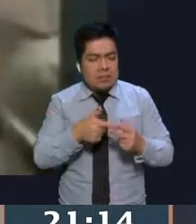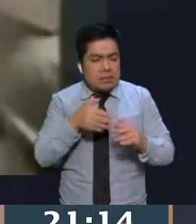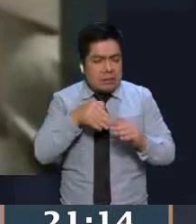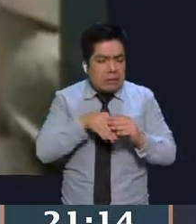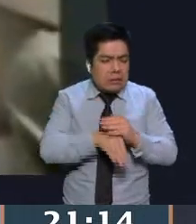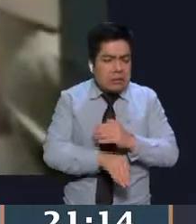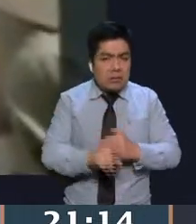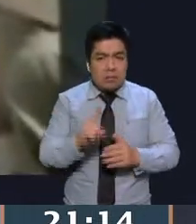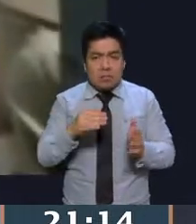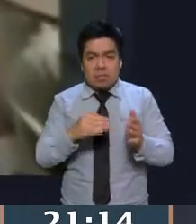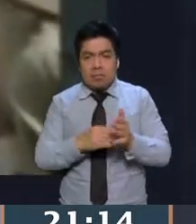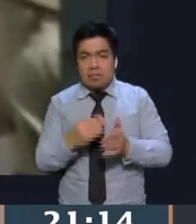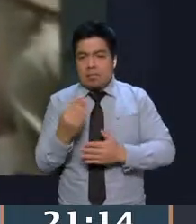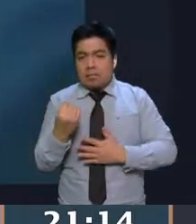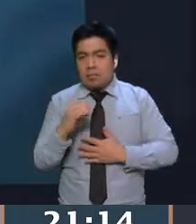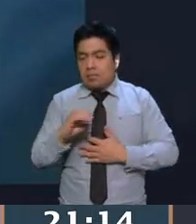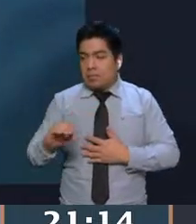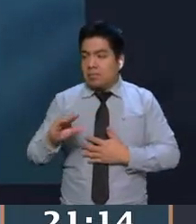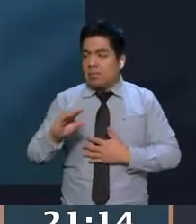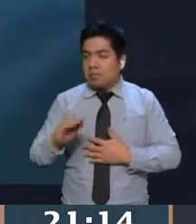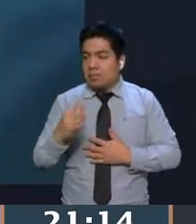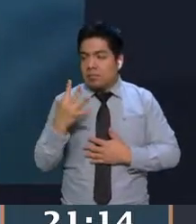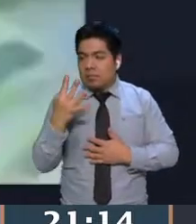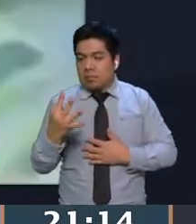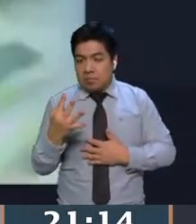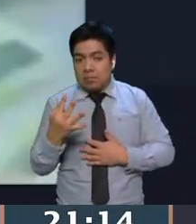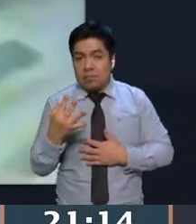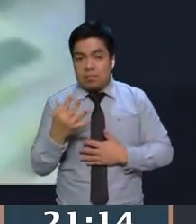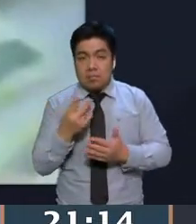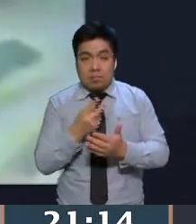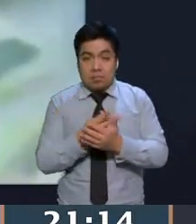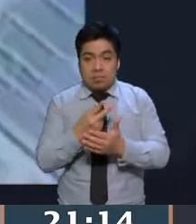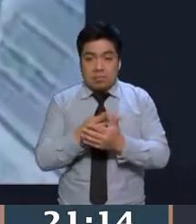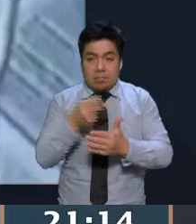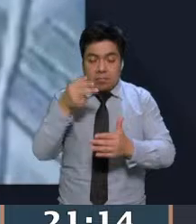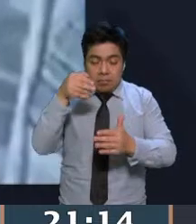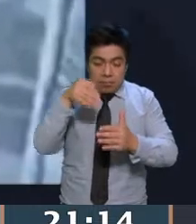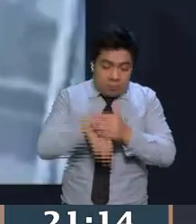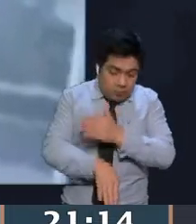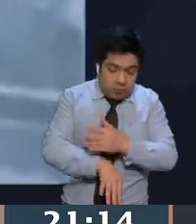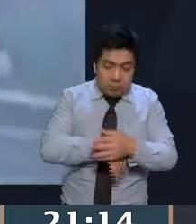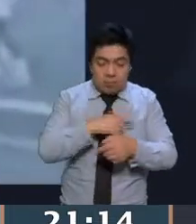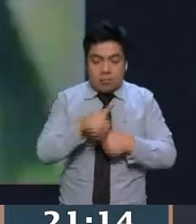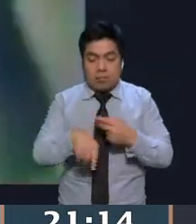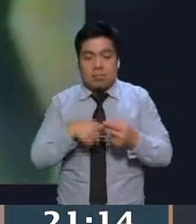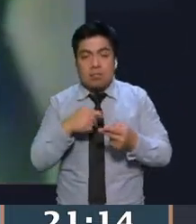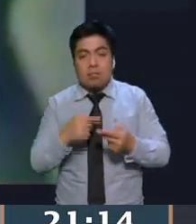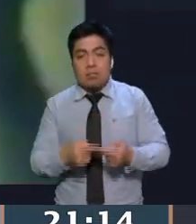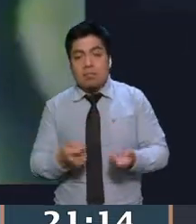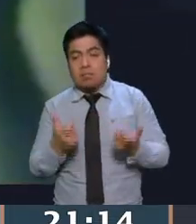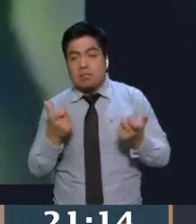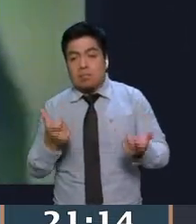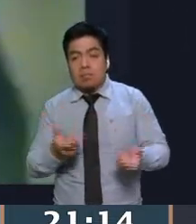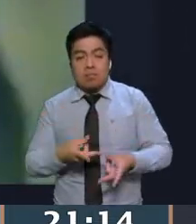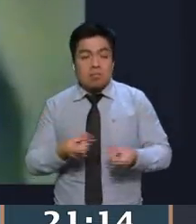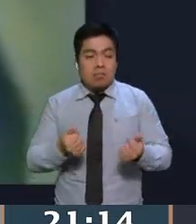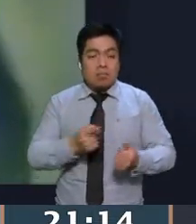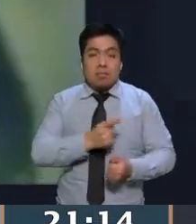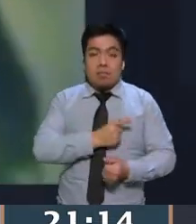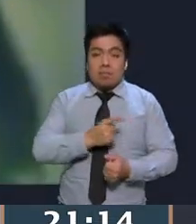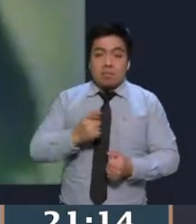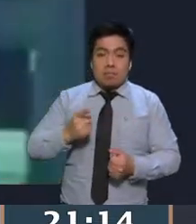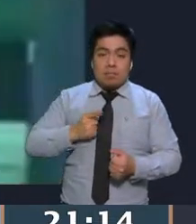la de 1994. La devaluación del peso, la fuga de capitales y el aumento de la deuda